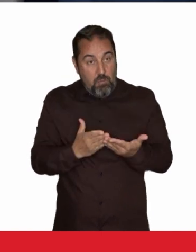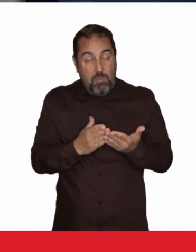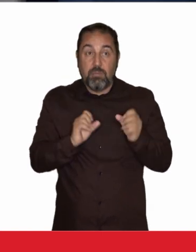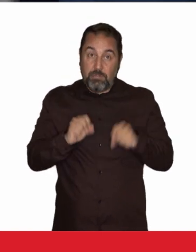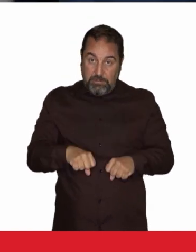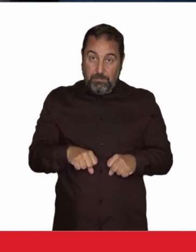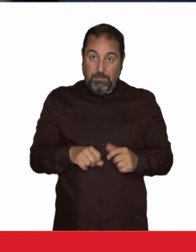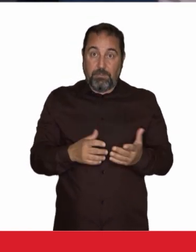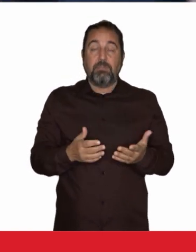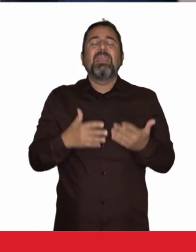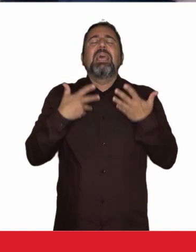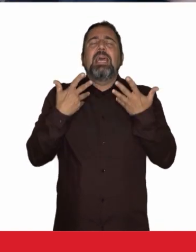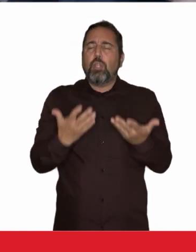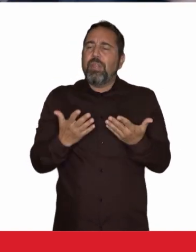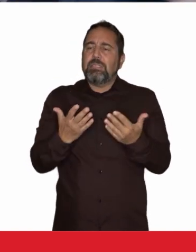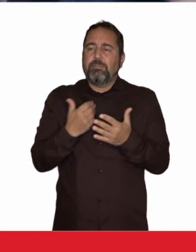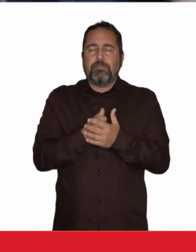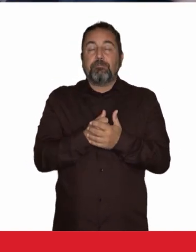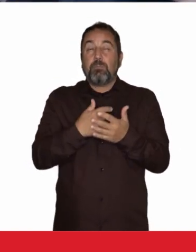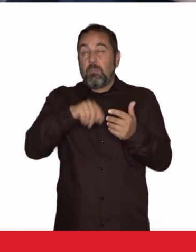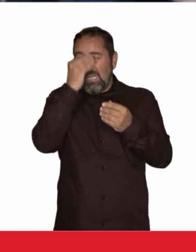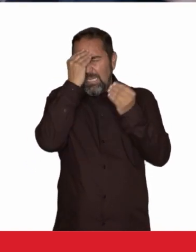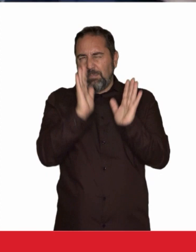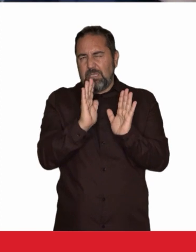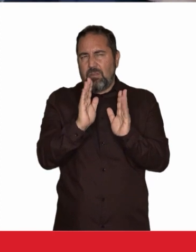comunicar claramente esto a nuestro cliente. ¿Sí?